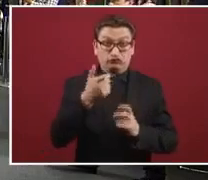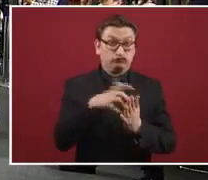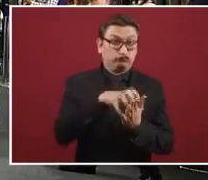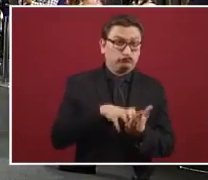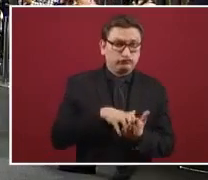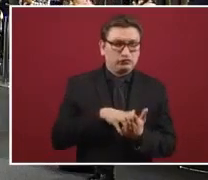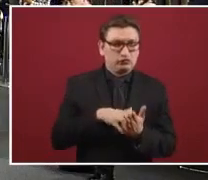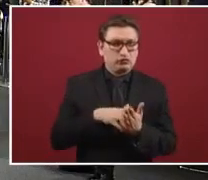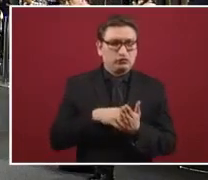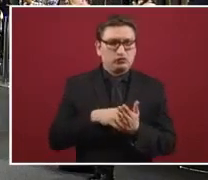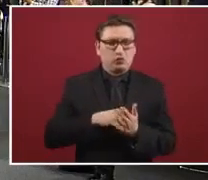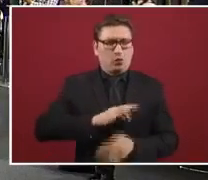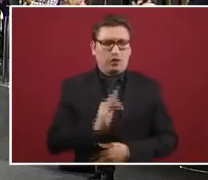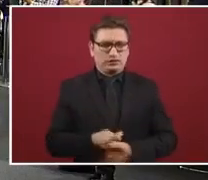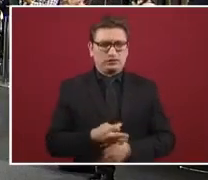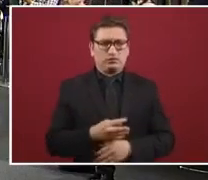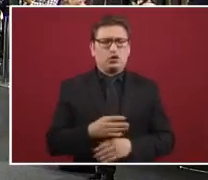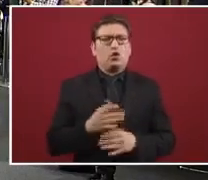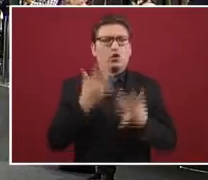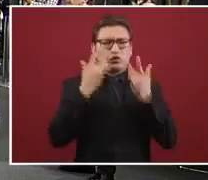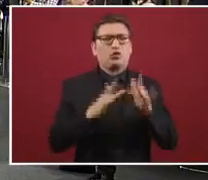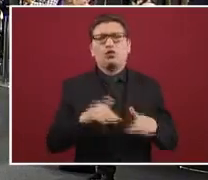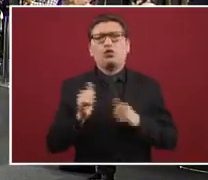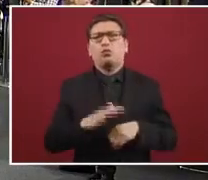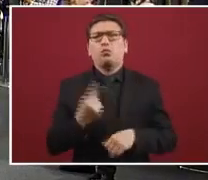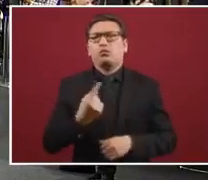final? Pues